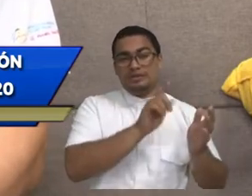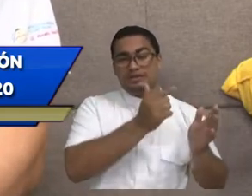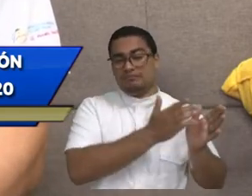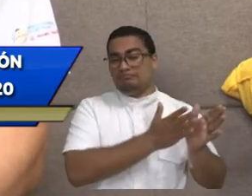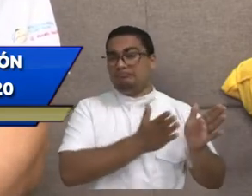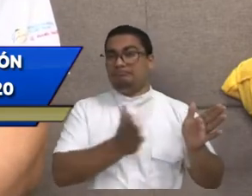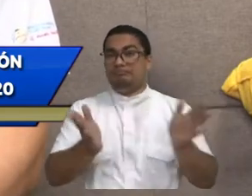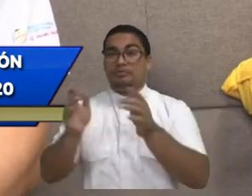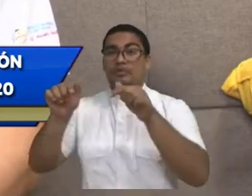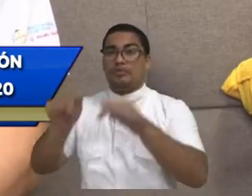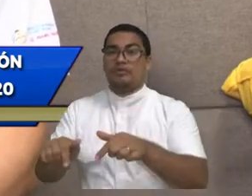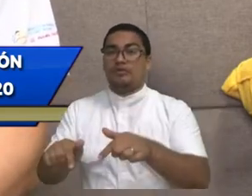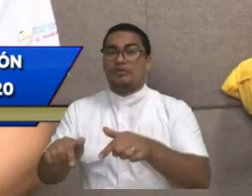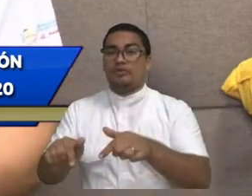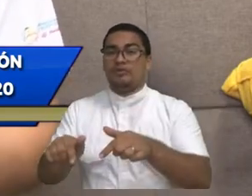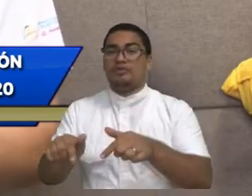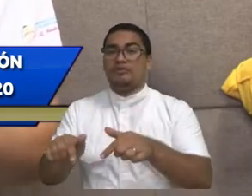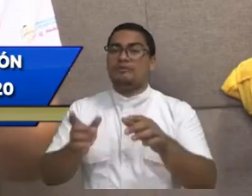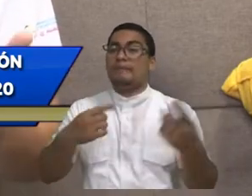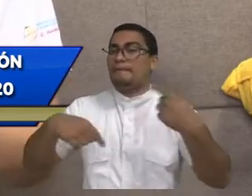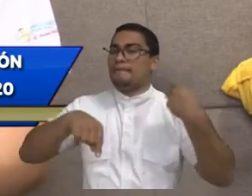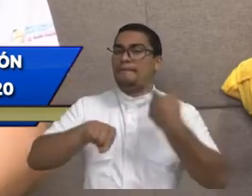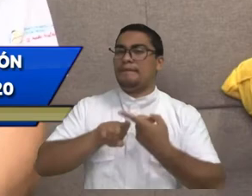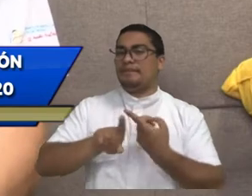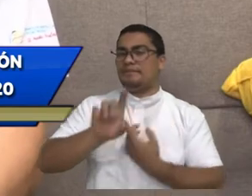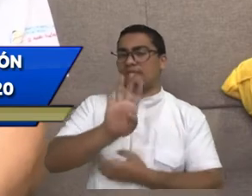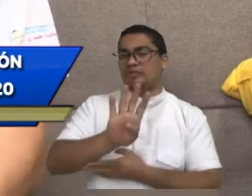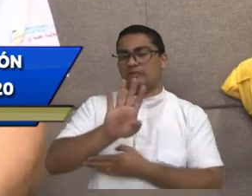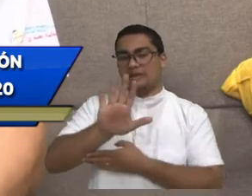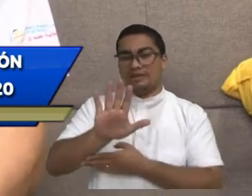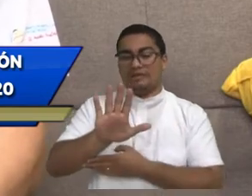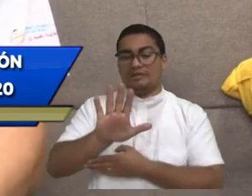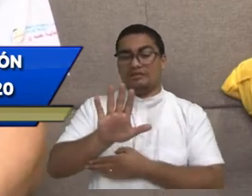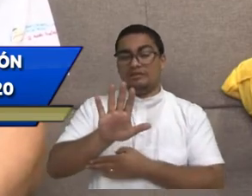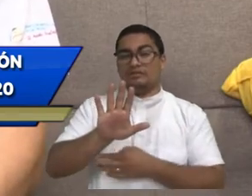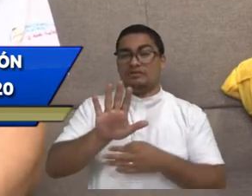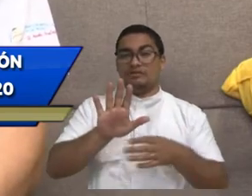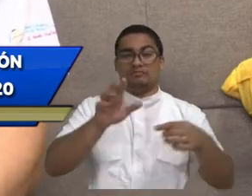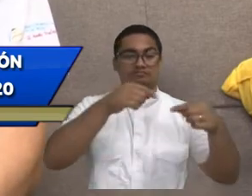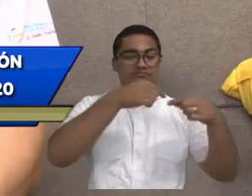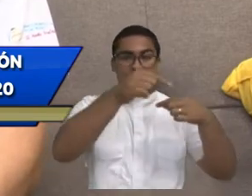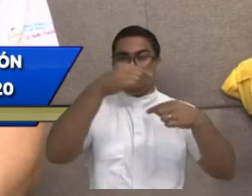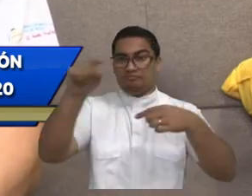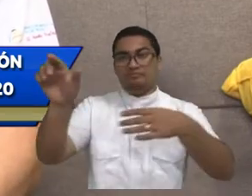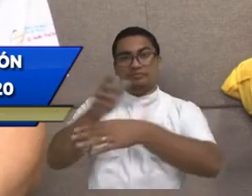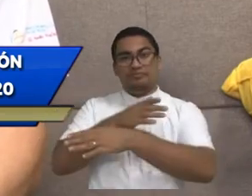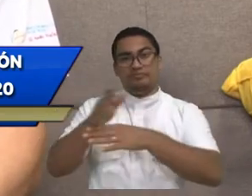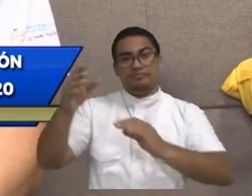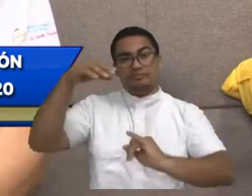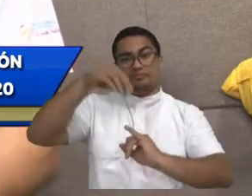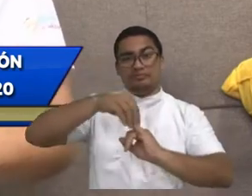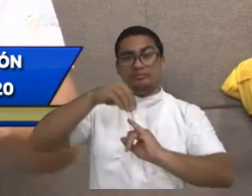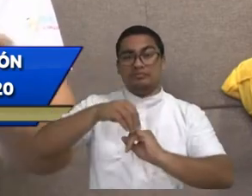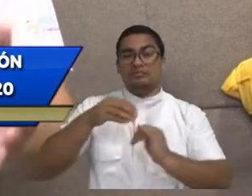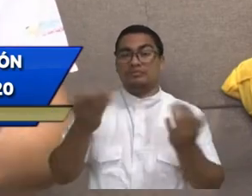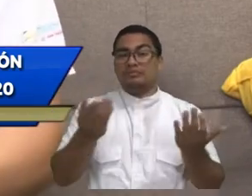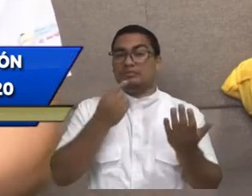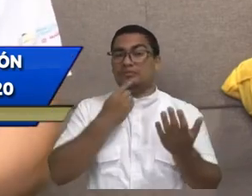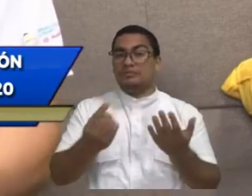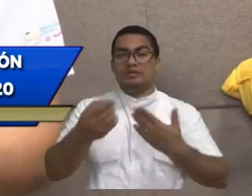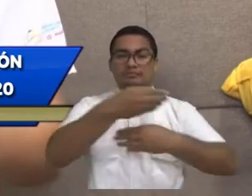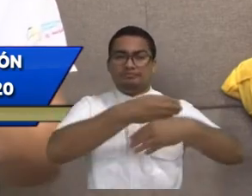tecnológicos hablando de casi ha doblado pues la cobertura física esto a nivel de